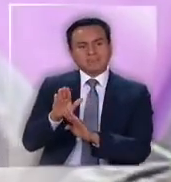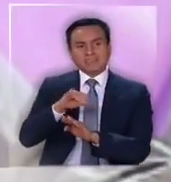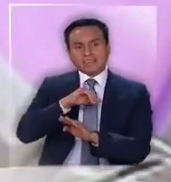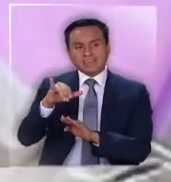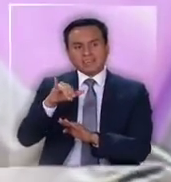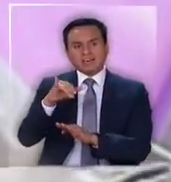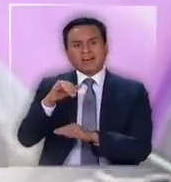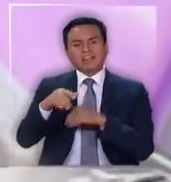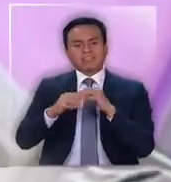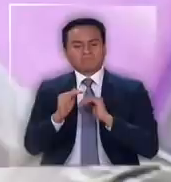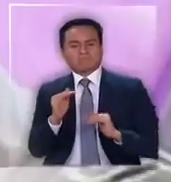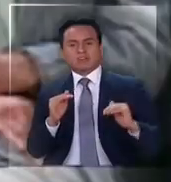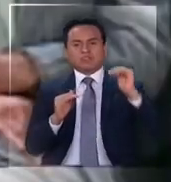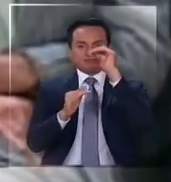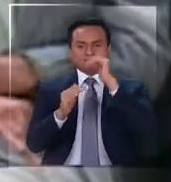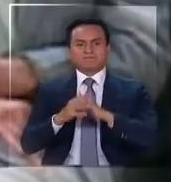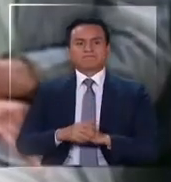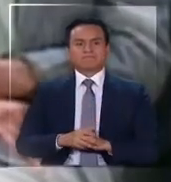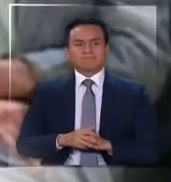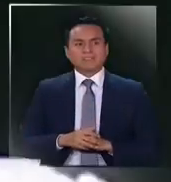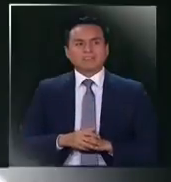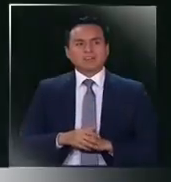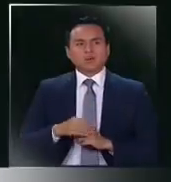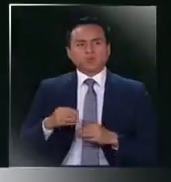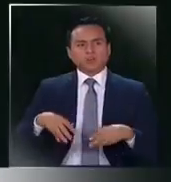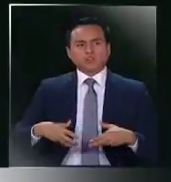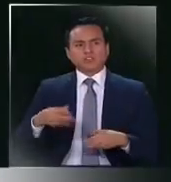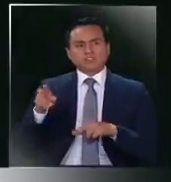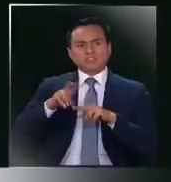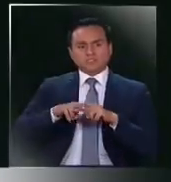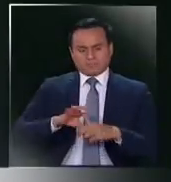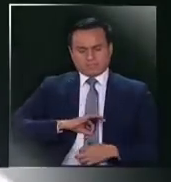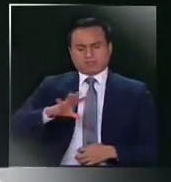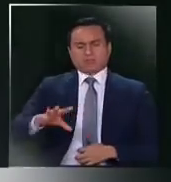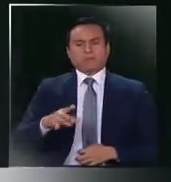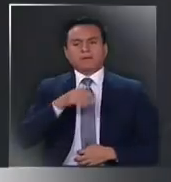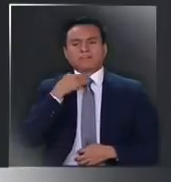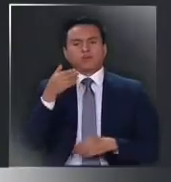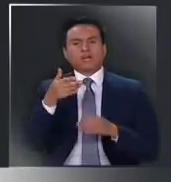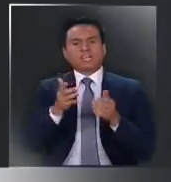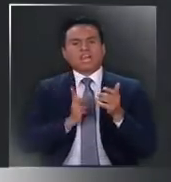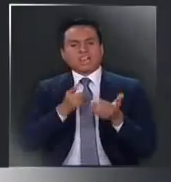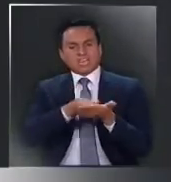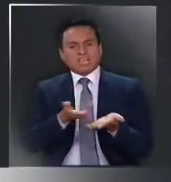allí a las ligas mayores. Guatón, siéntate de lado, que a saltar un botón vaya a matar a un cliente.